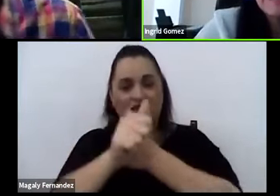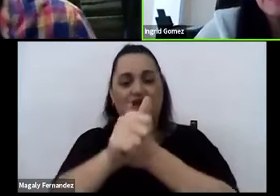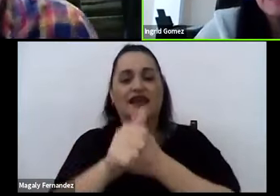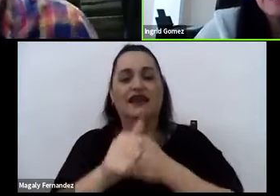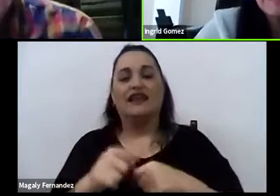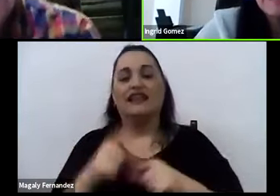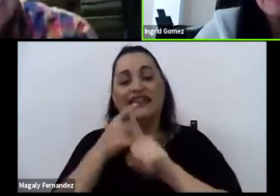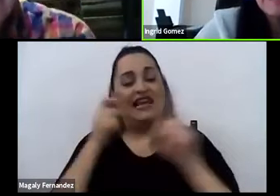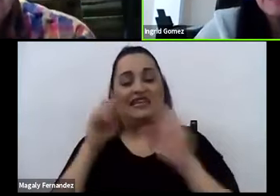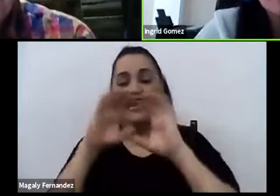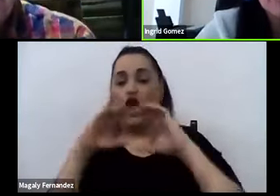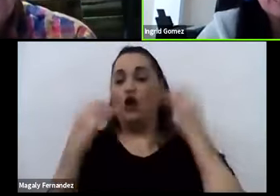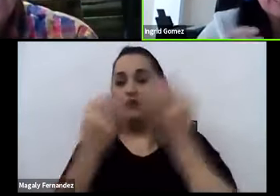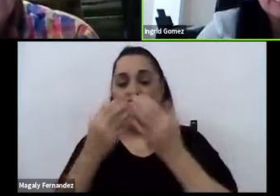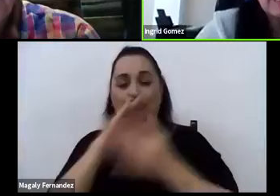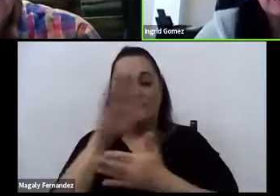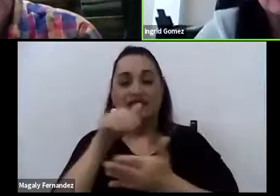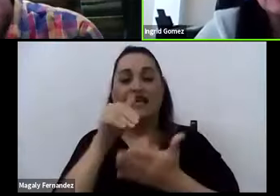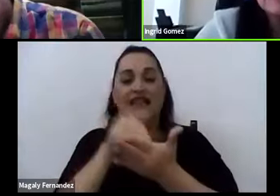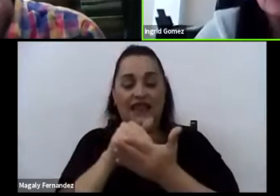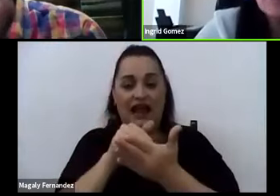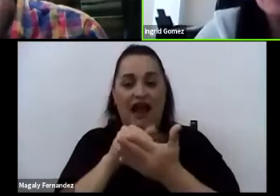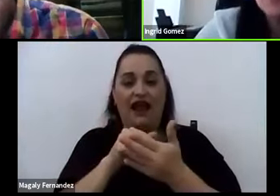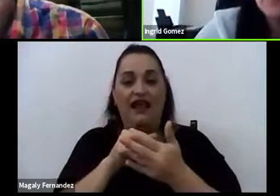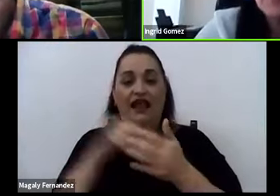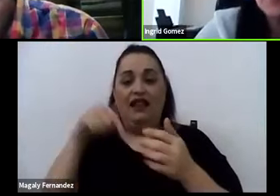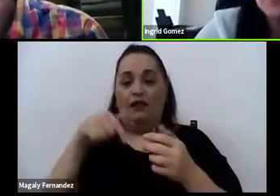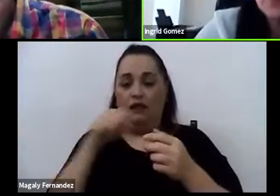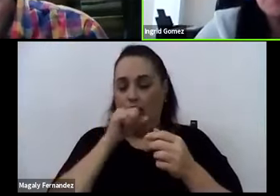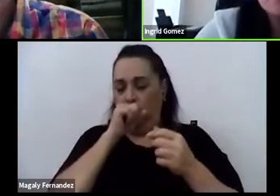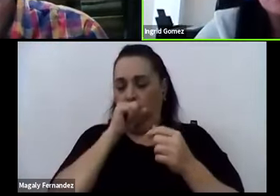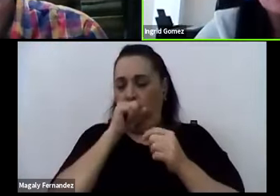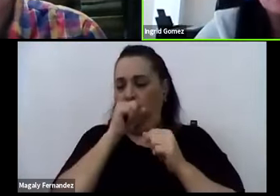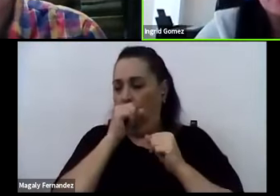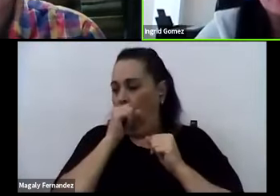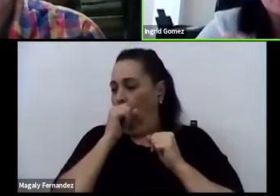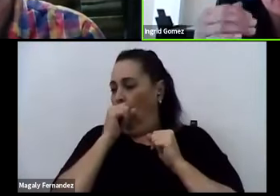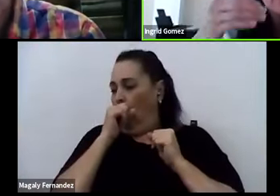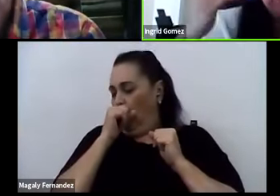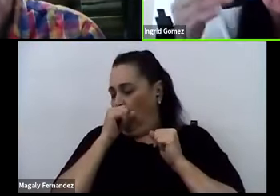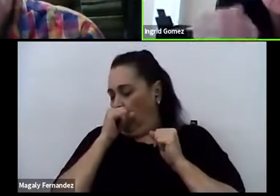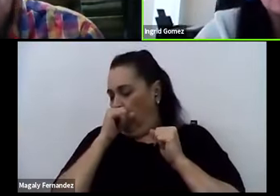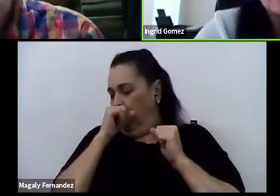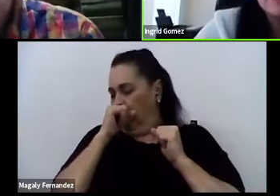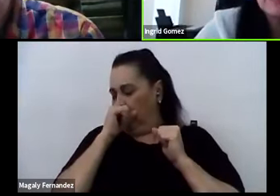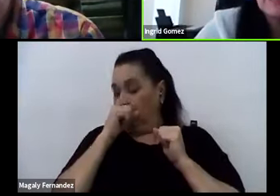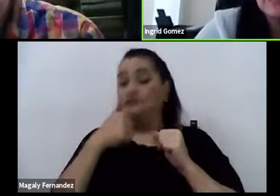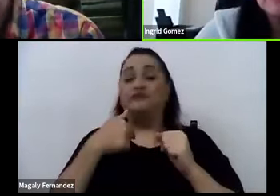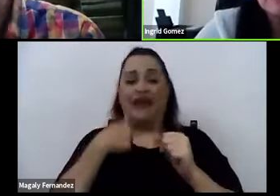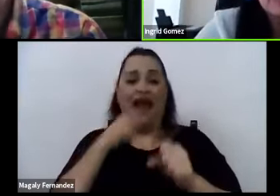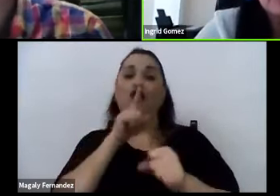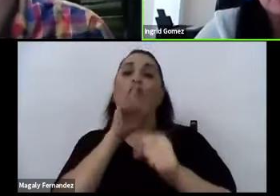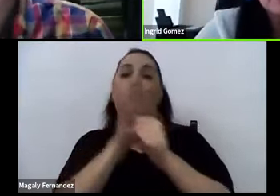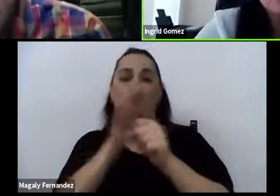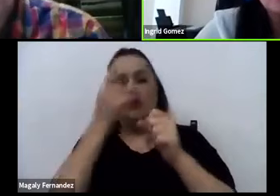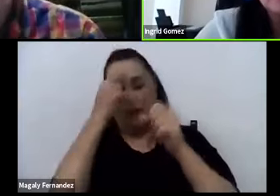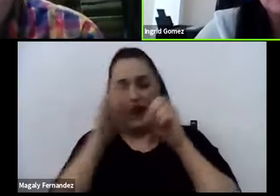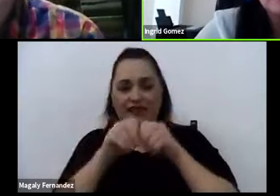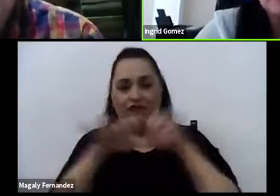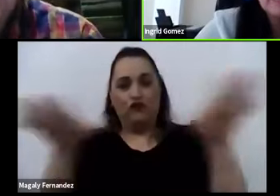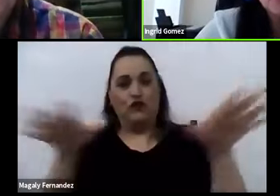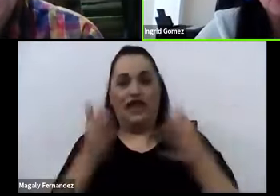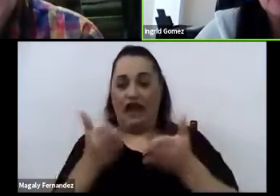desde la Comisión Central de este encuentro hay un compromiso para poder difundir las herramientas